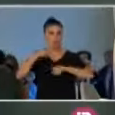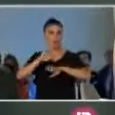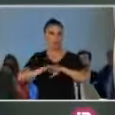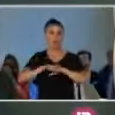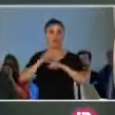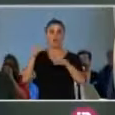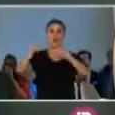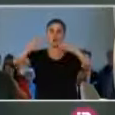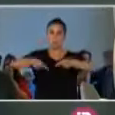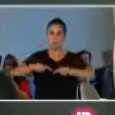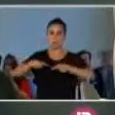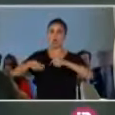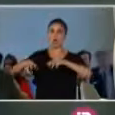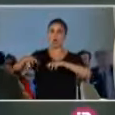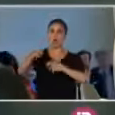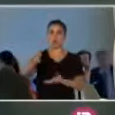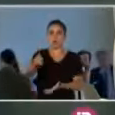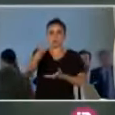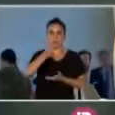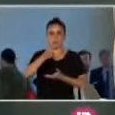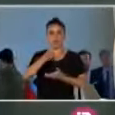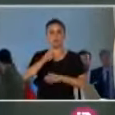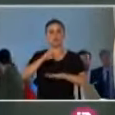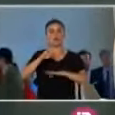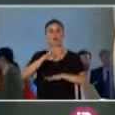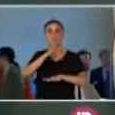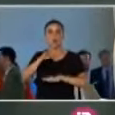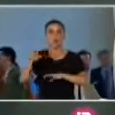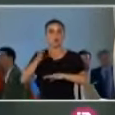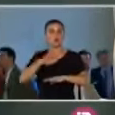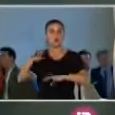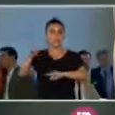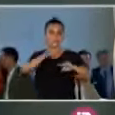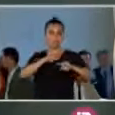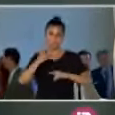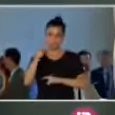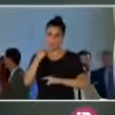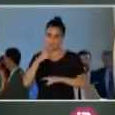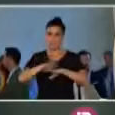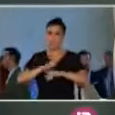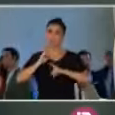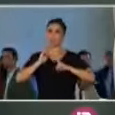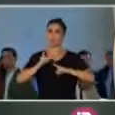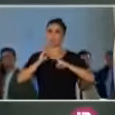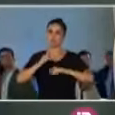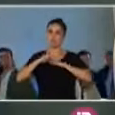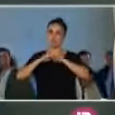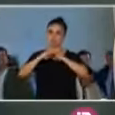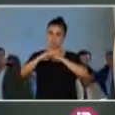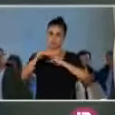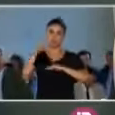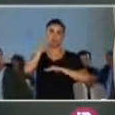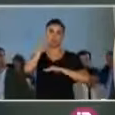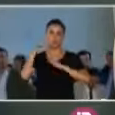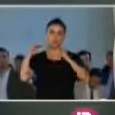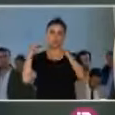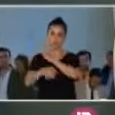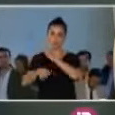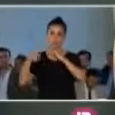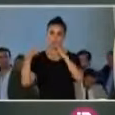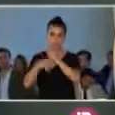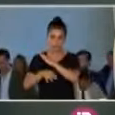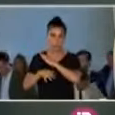que requiere nuestra tierra para garantizar un futuro de transporte sostenible, de turismo de calidad, de aguas y